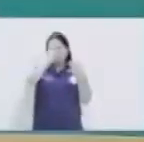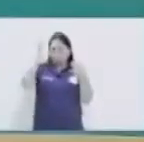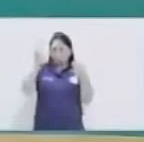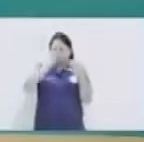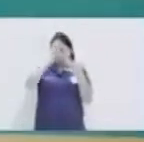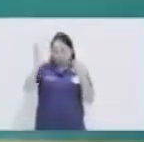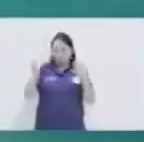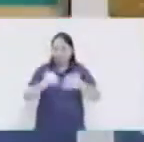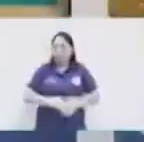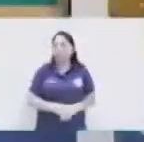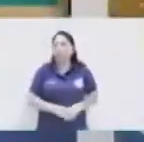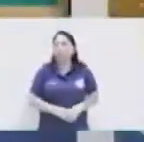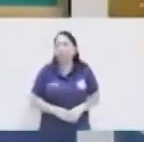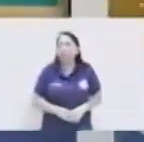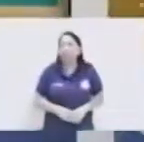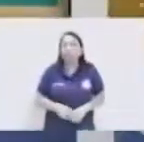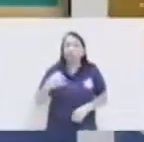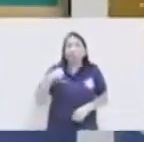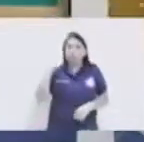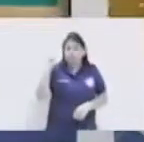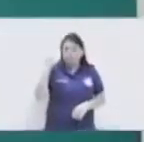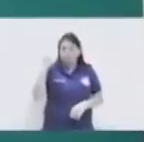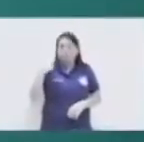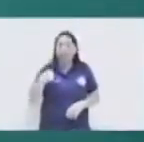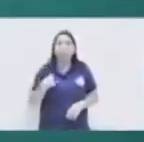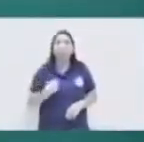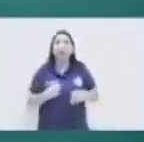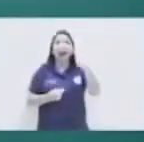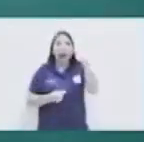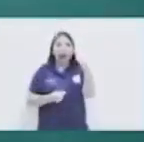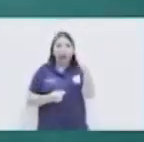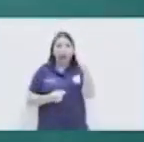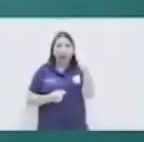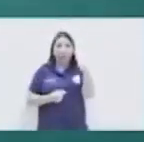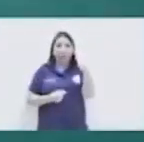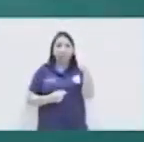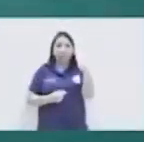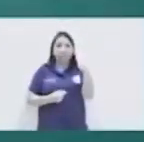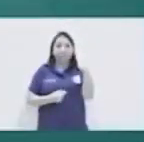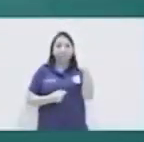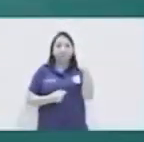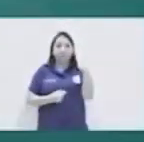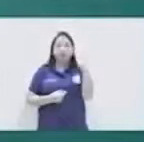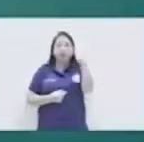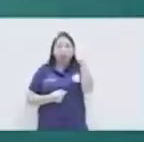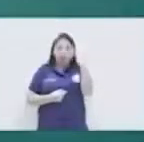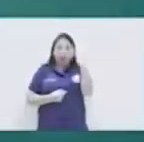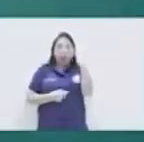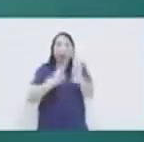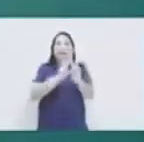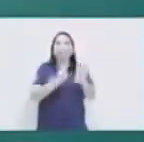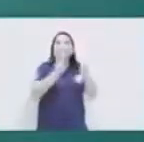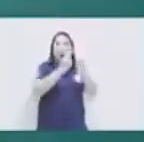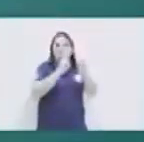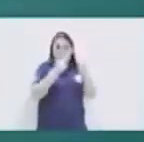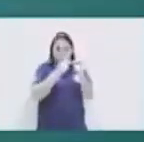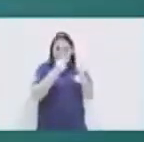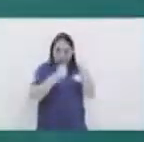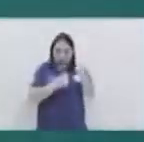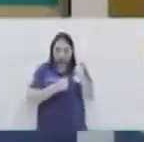trinomio. Vamos a decir entonces que el primer elemento sería a, que va a ser el primer valor que vamos a